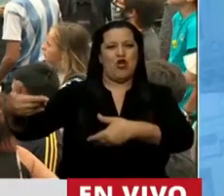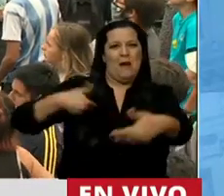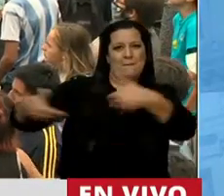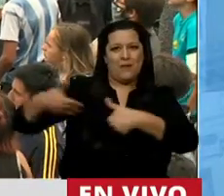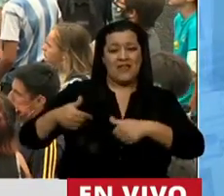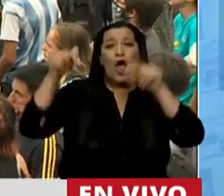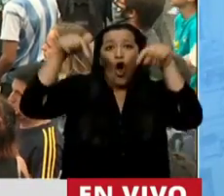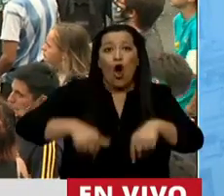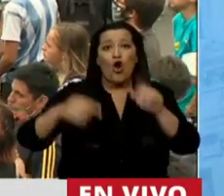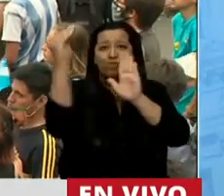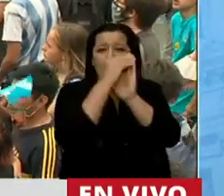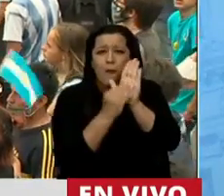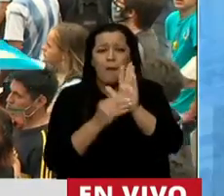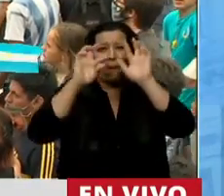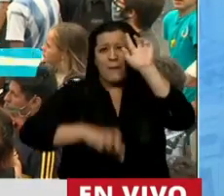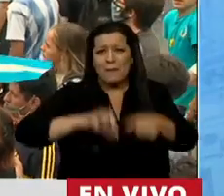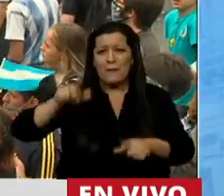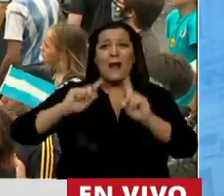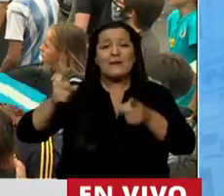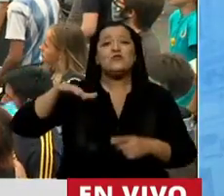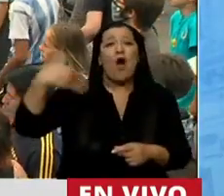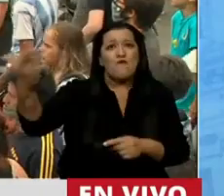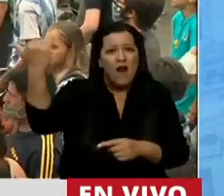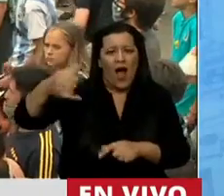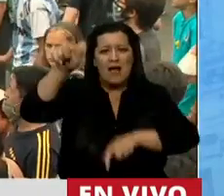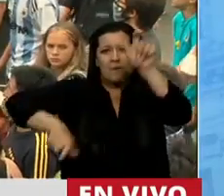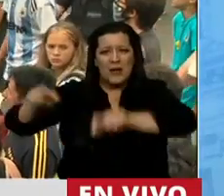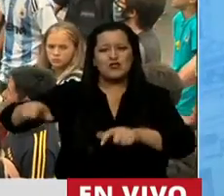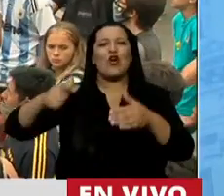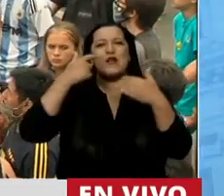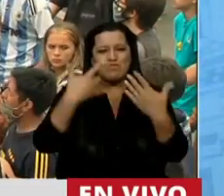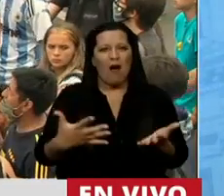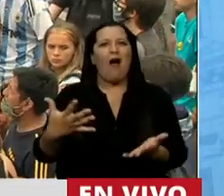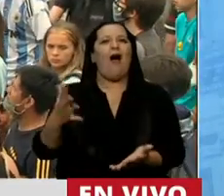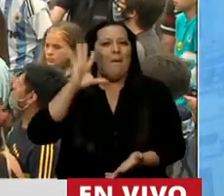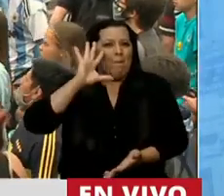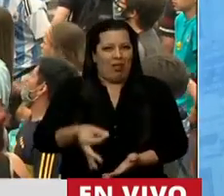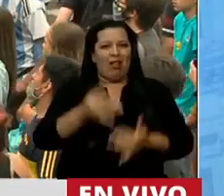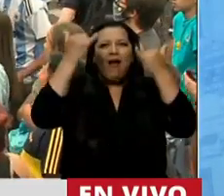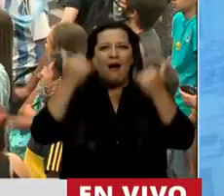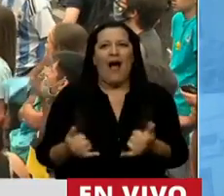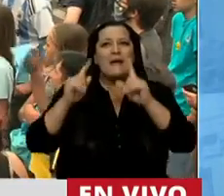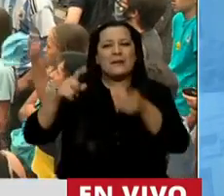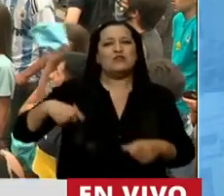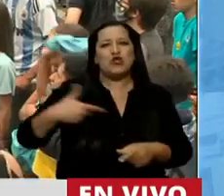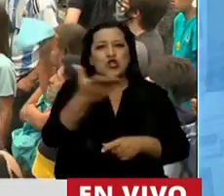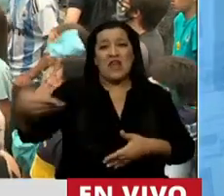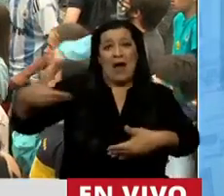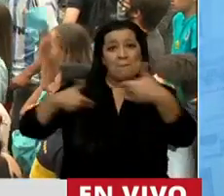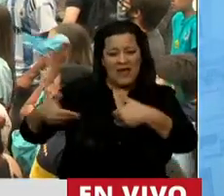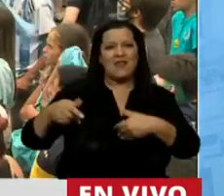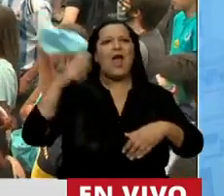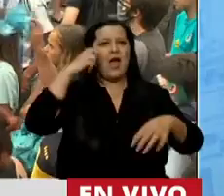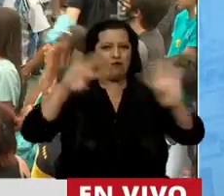llevando adelante hoy, con todo ese correlato social que hay afuera, está demostrando que tiene la agenda de la calle, que tiene la agenda de las